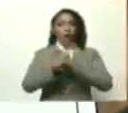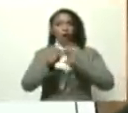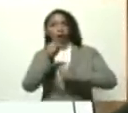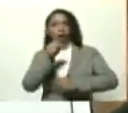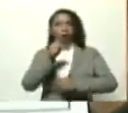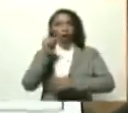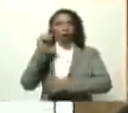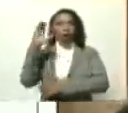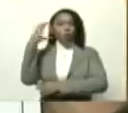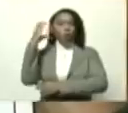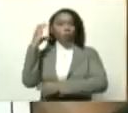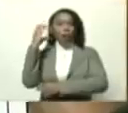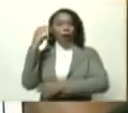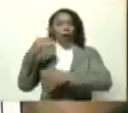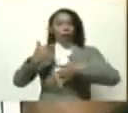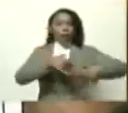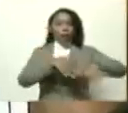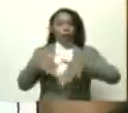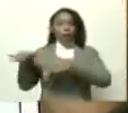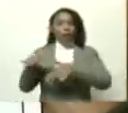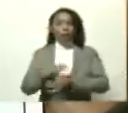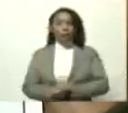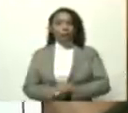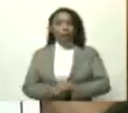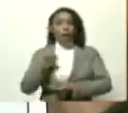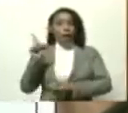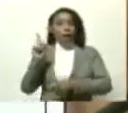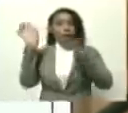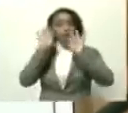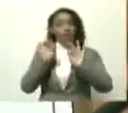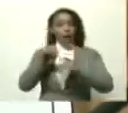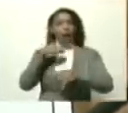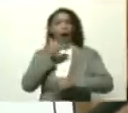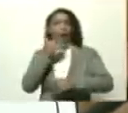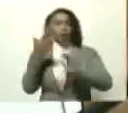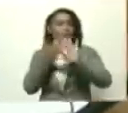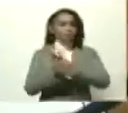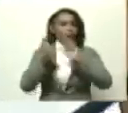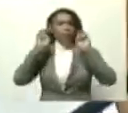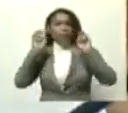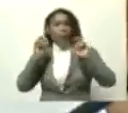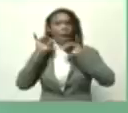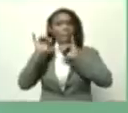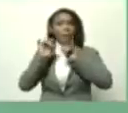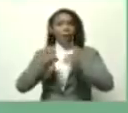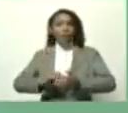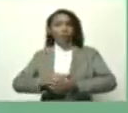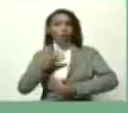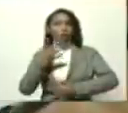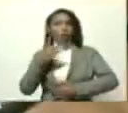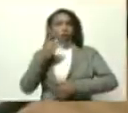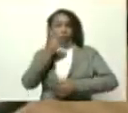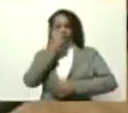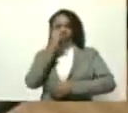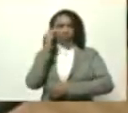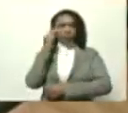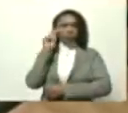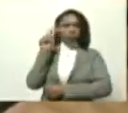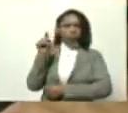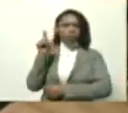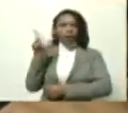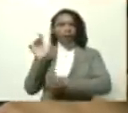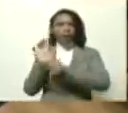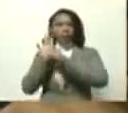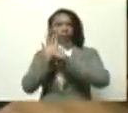colombiana Shakira. No estamos diciendo, en modo alguno, que nos estemos refiriendo a la misma fundación. Es curioso que este es el